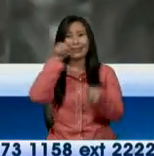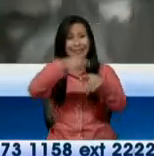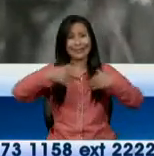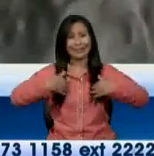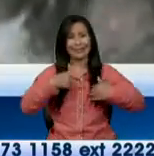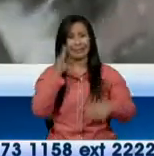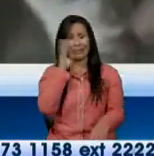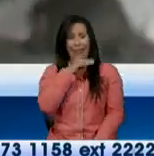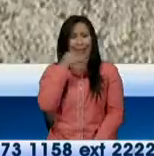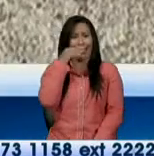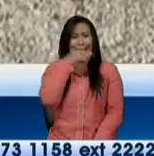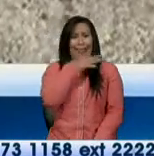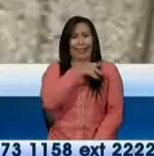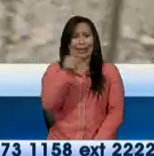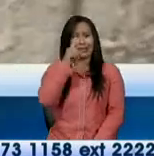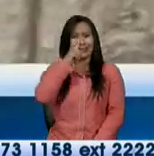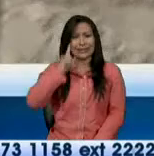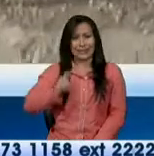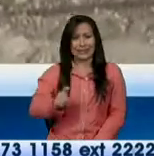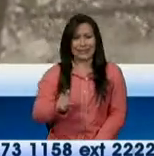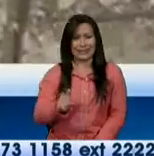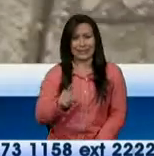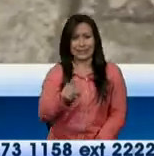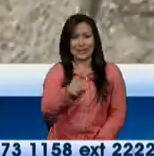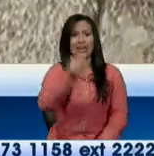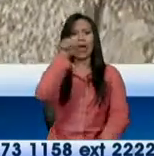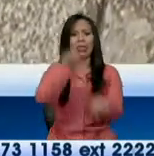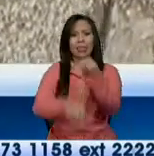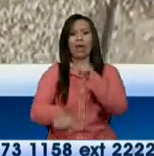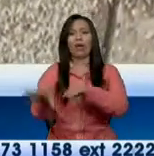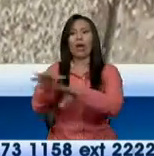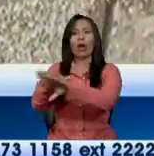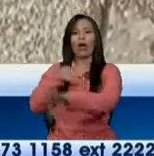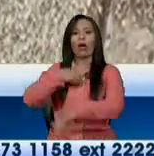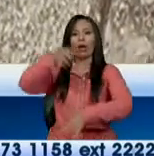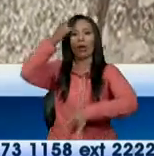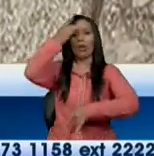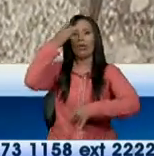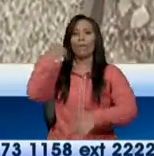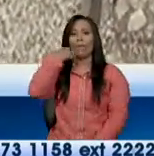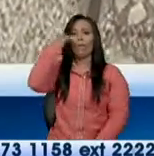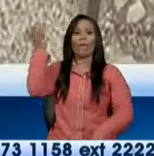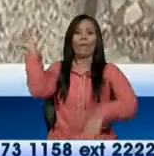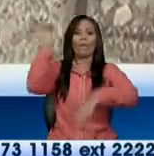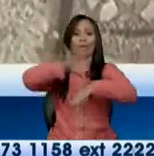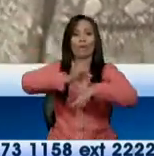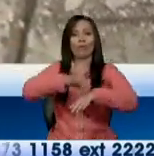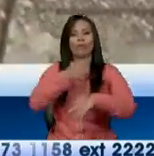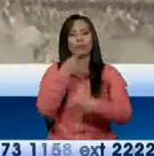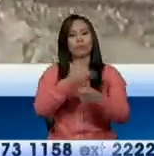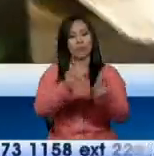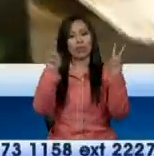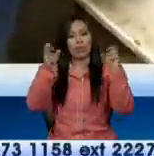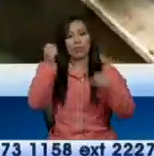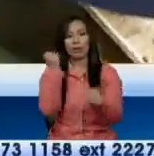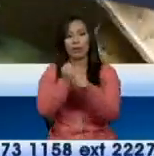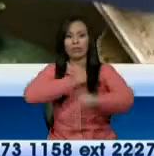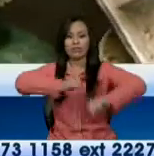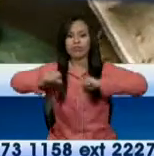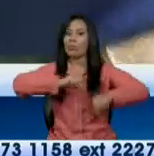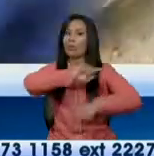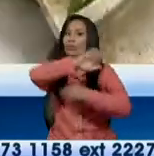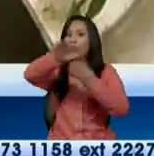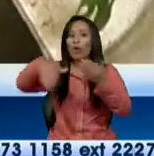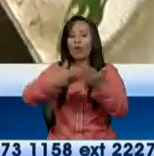no ser diezmada su población, puede provocar enfermedades infectocontagiosas. Se trata de un trabajo de